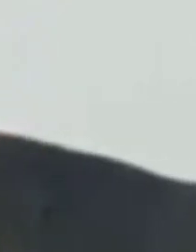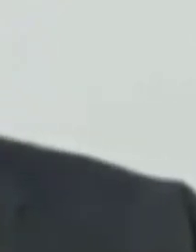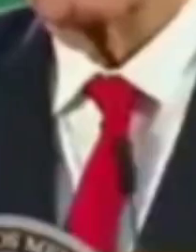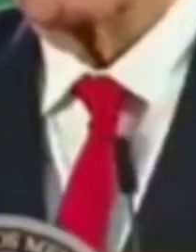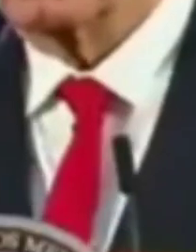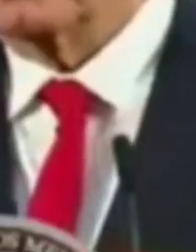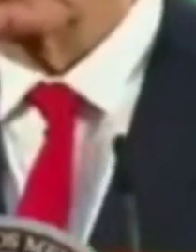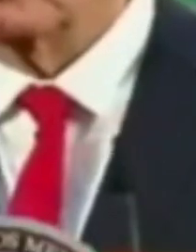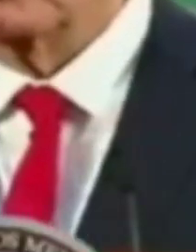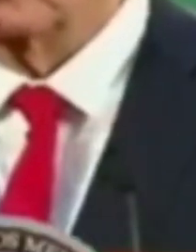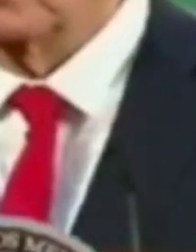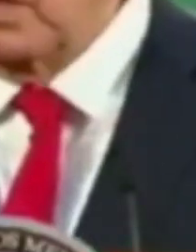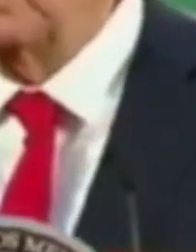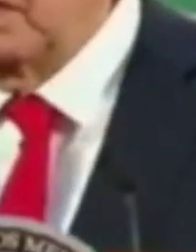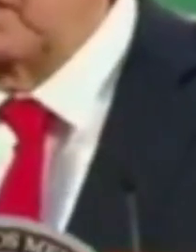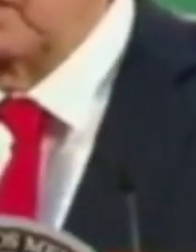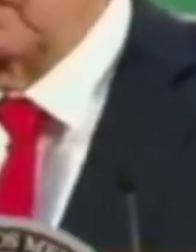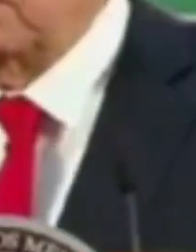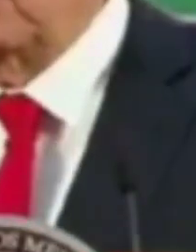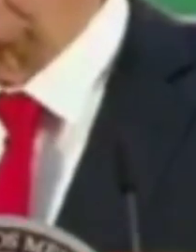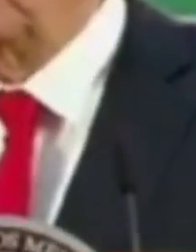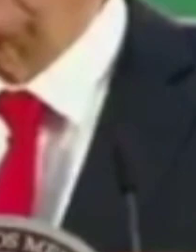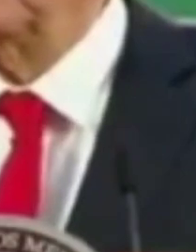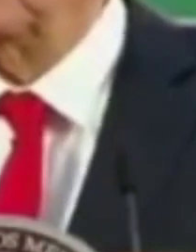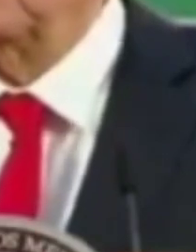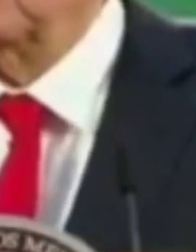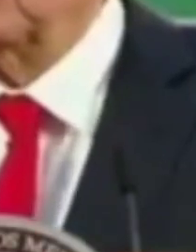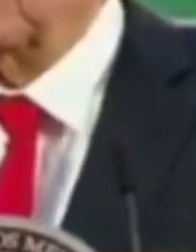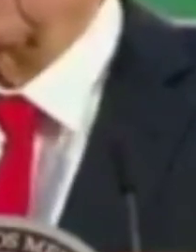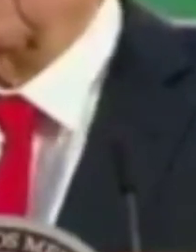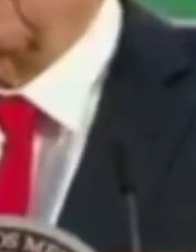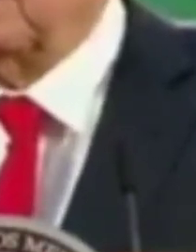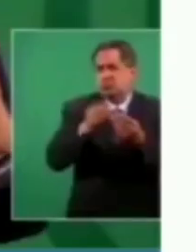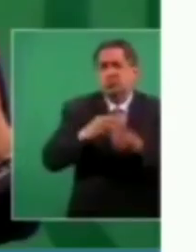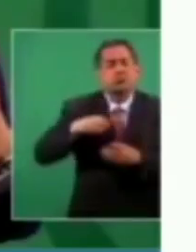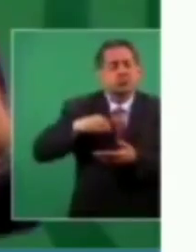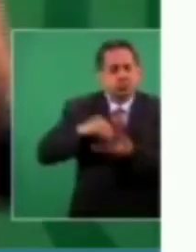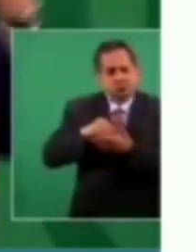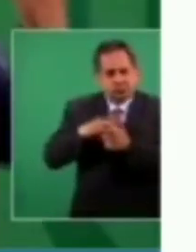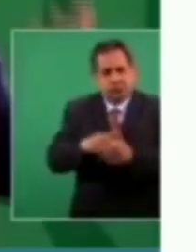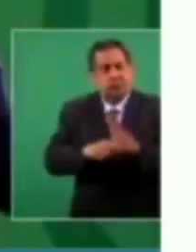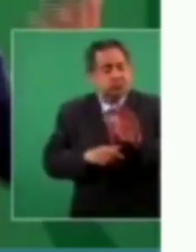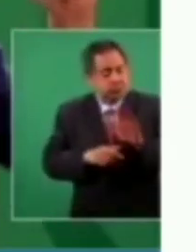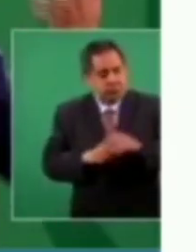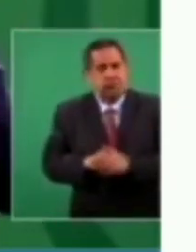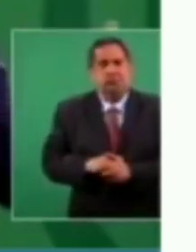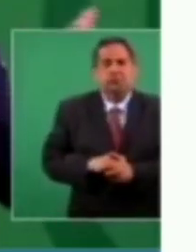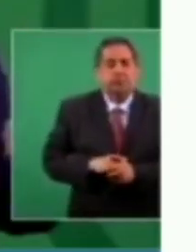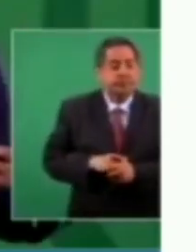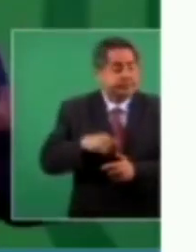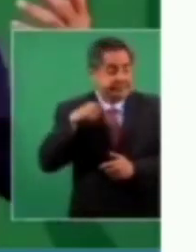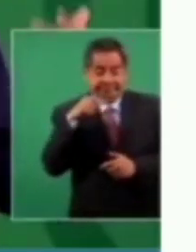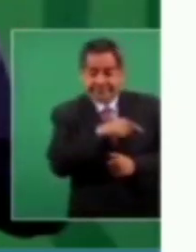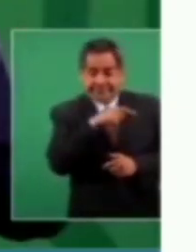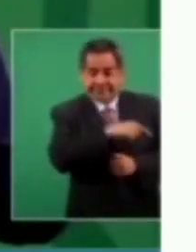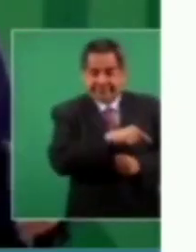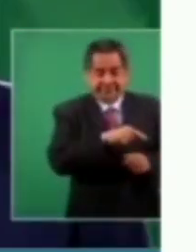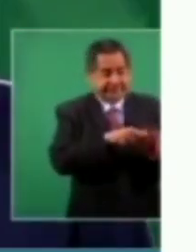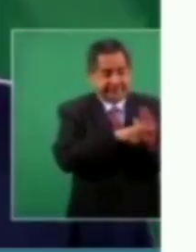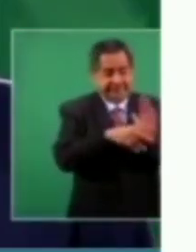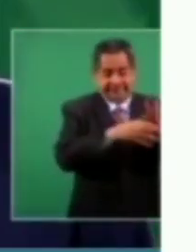por el departamento que tiene un comunicador en eeuu este periodista lo de